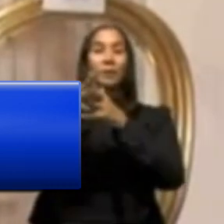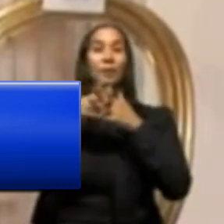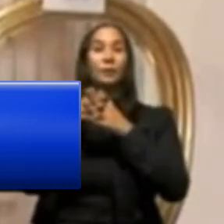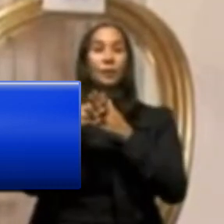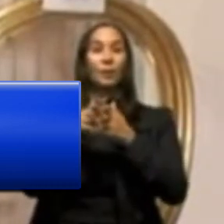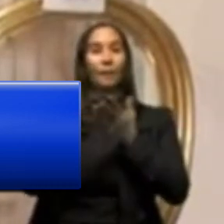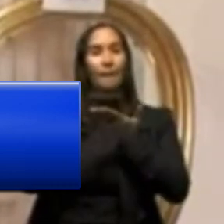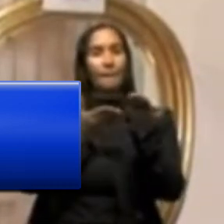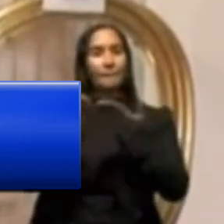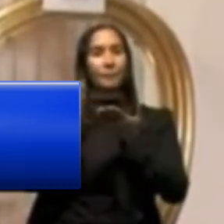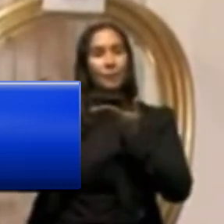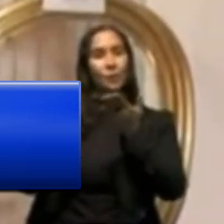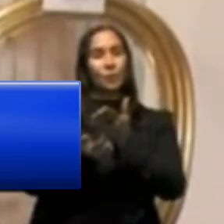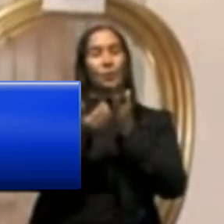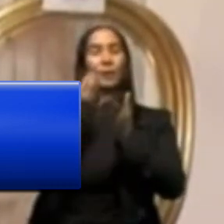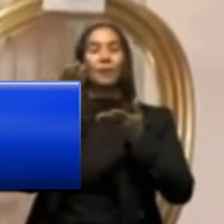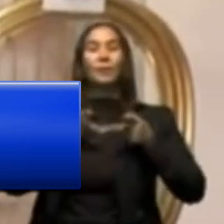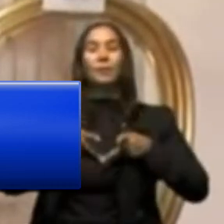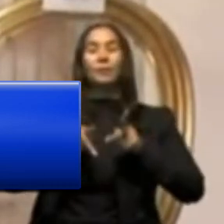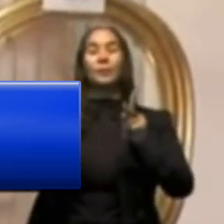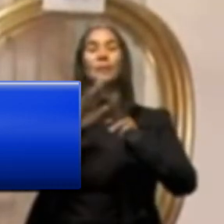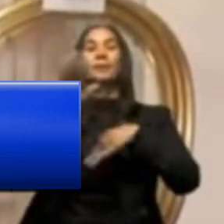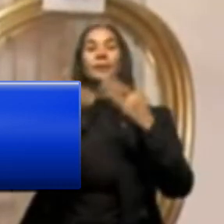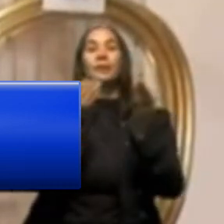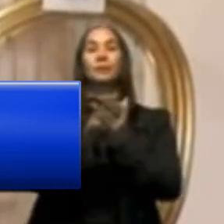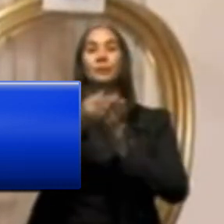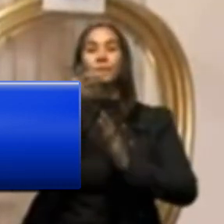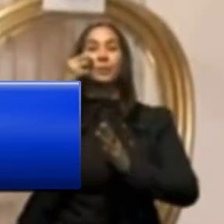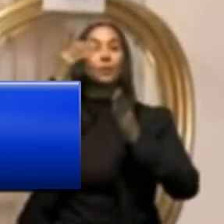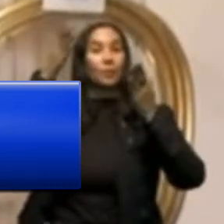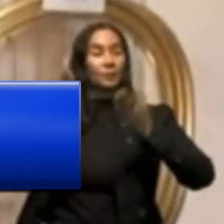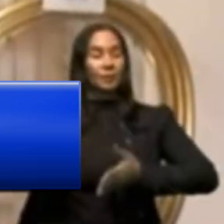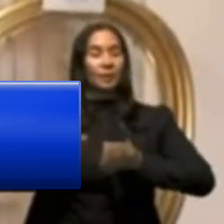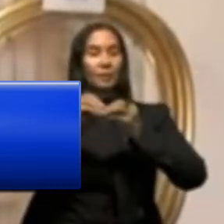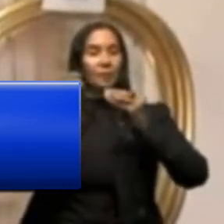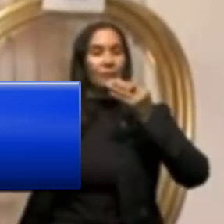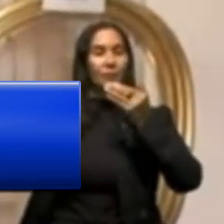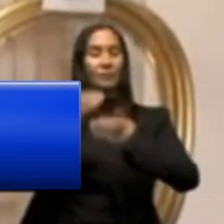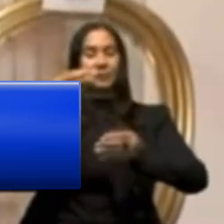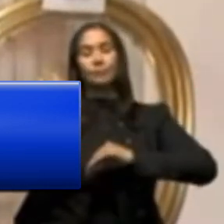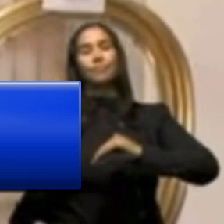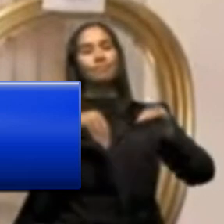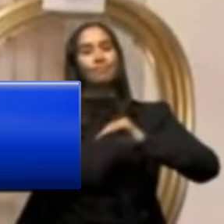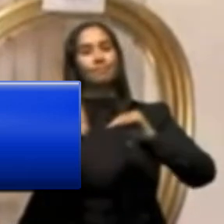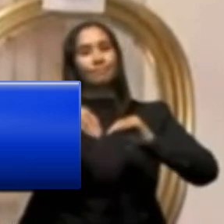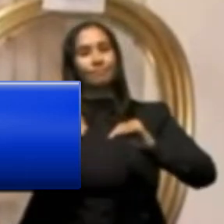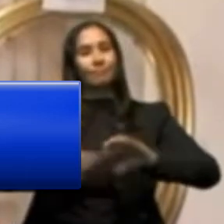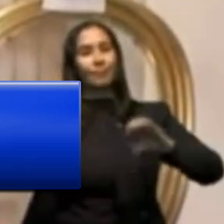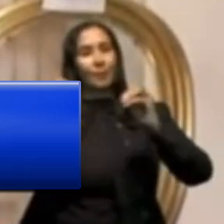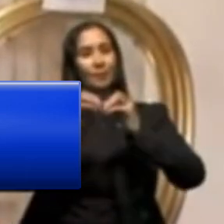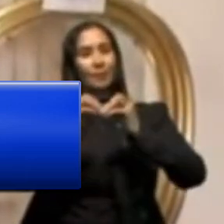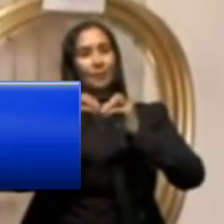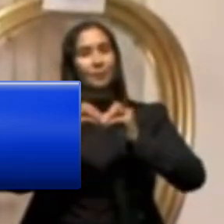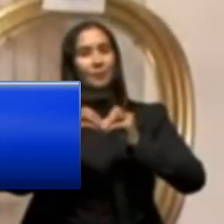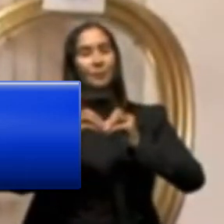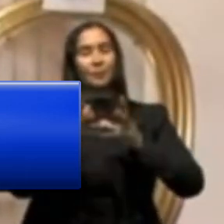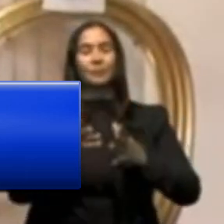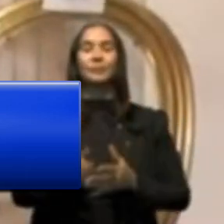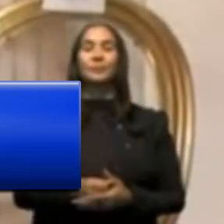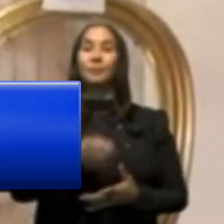brindando nuevas oportunidades para todos los dominicanos y facilitando un intercambio mucho más